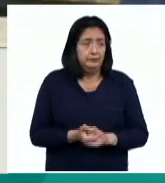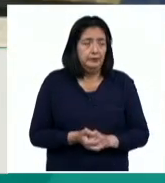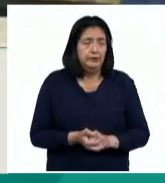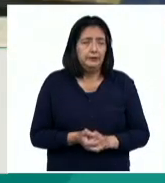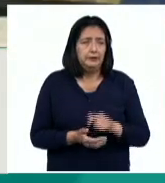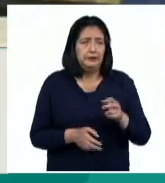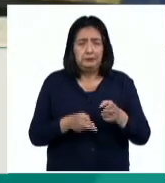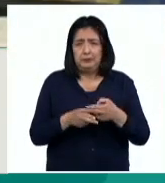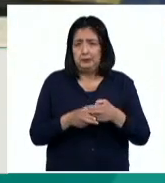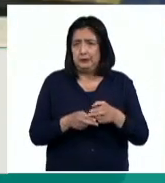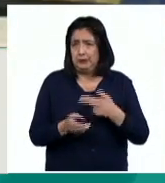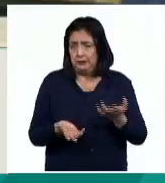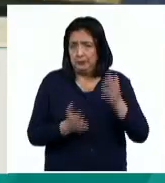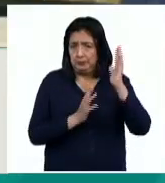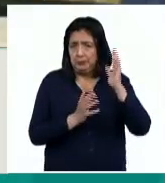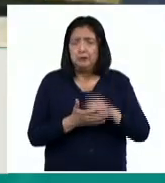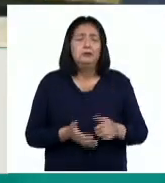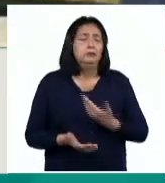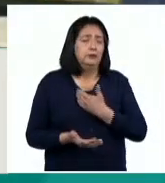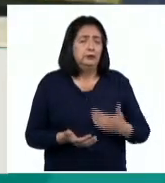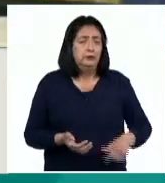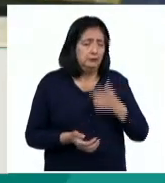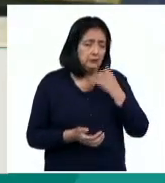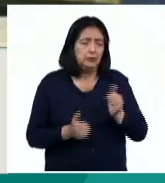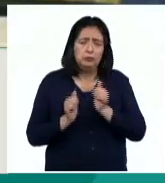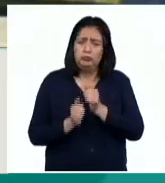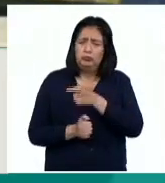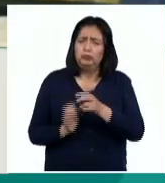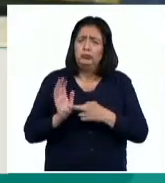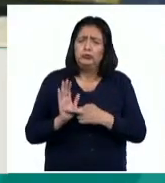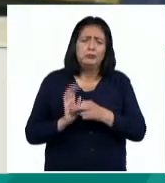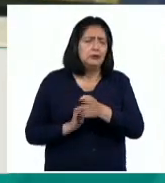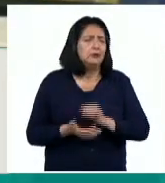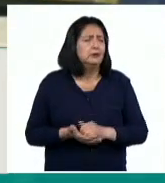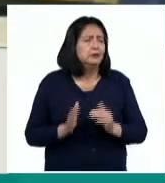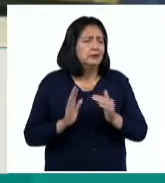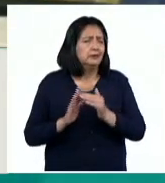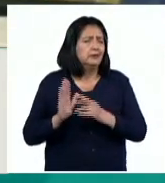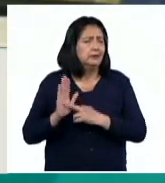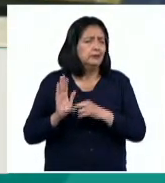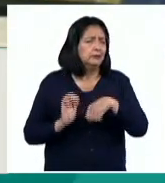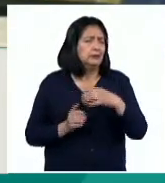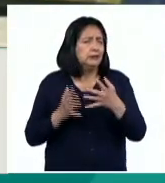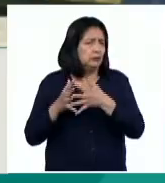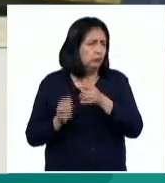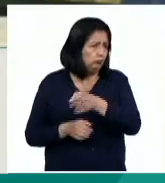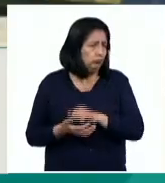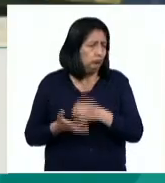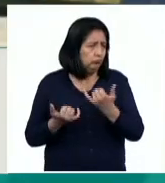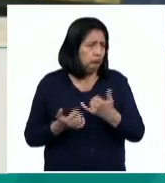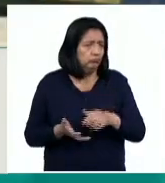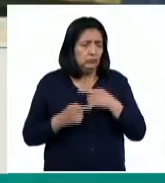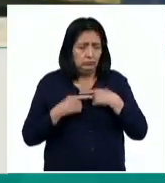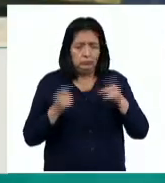este breve discurso del presidente Martín Vizcarra, acompañado de las autoridades y de los representantes de la Embajada de los Estados Unidos, quienes acaban de hacer